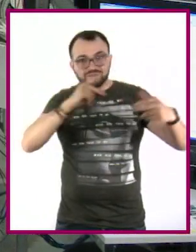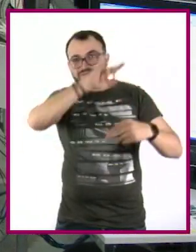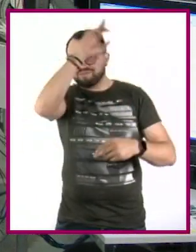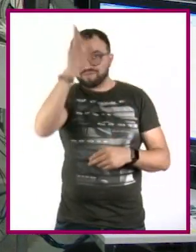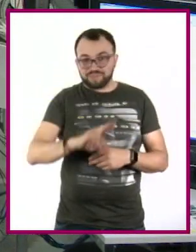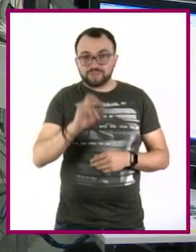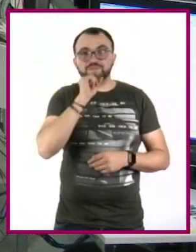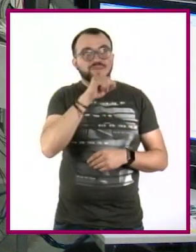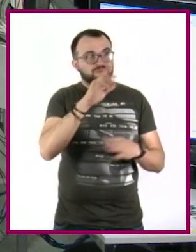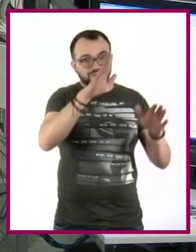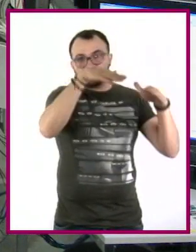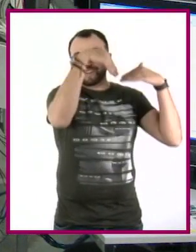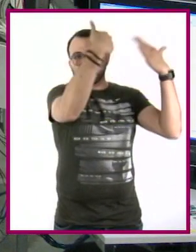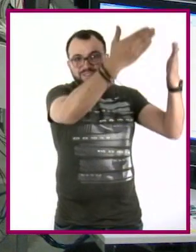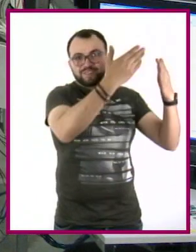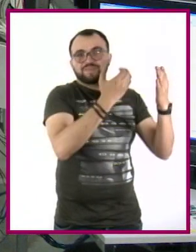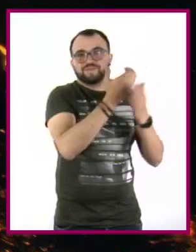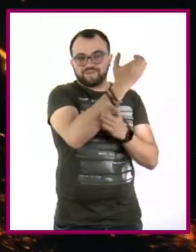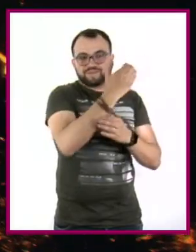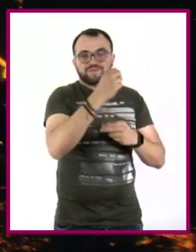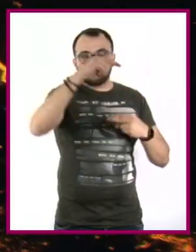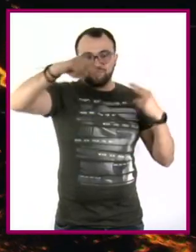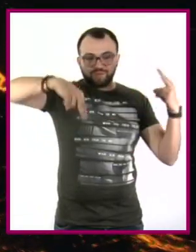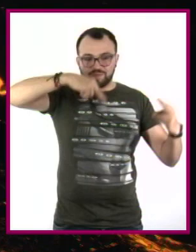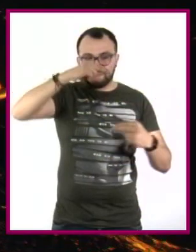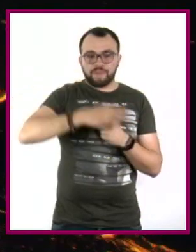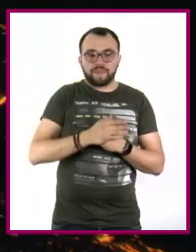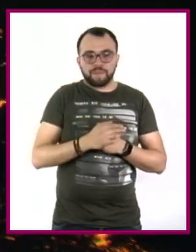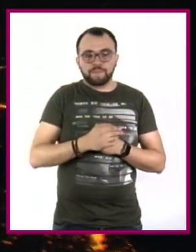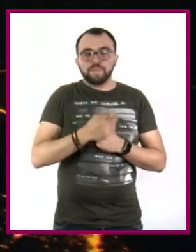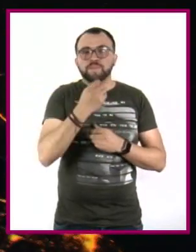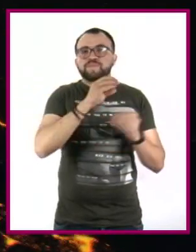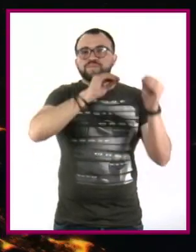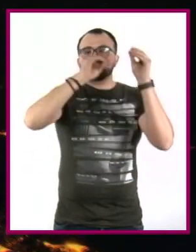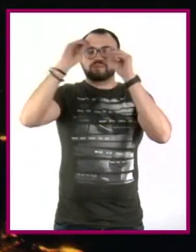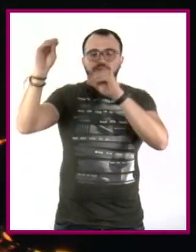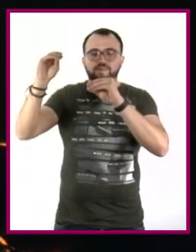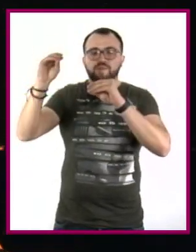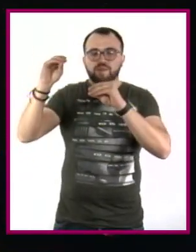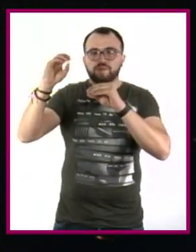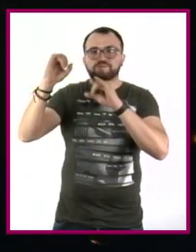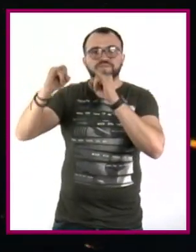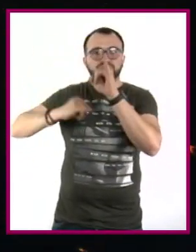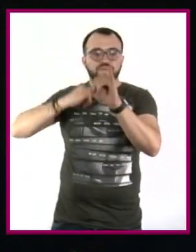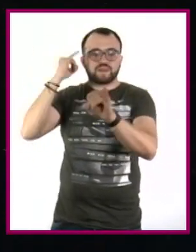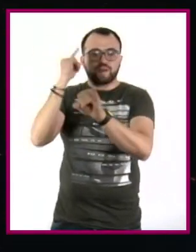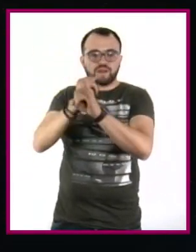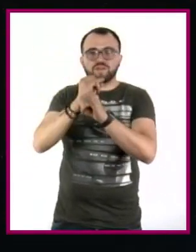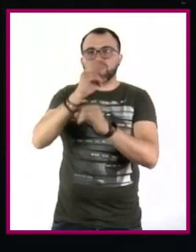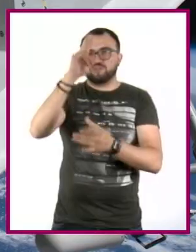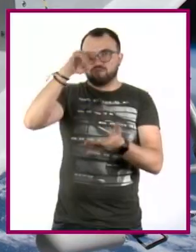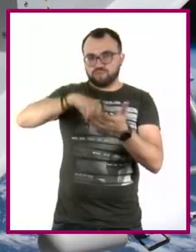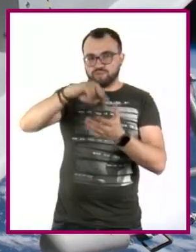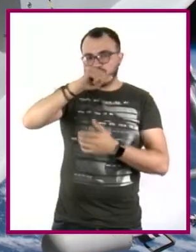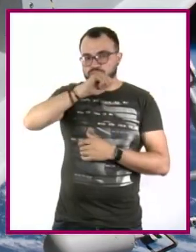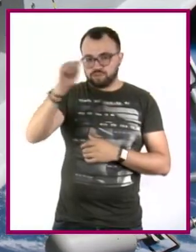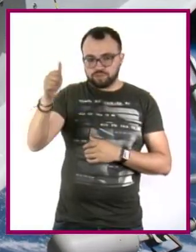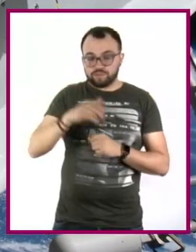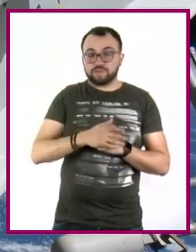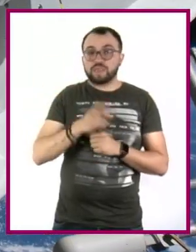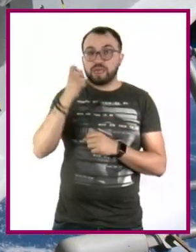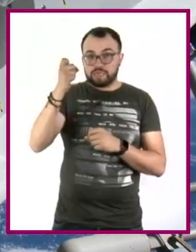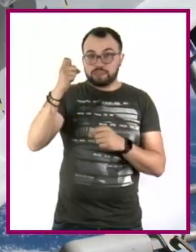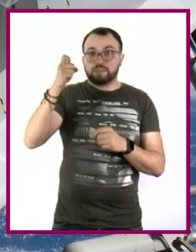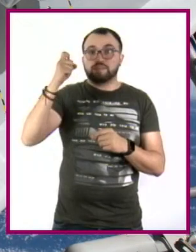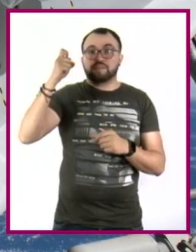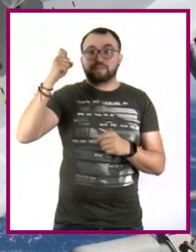desde el espacio exterior. Se instaló en la Estación Espacial Internacional en el 2011 y desde entonces